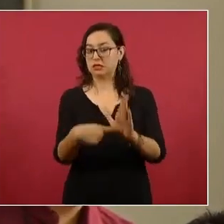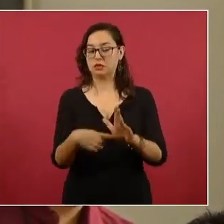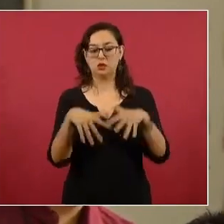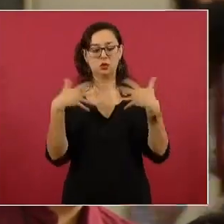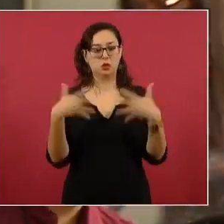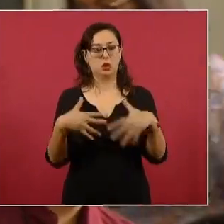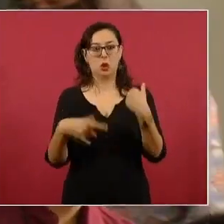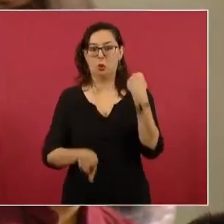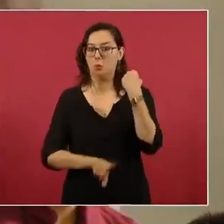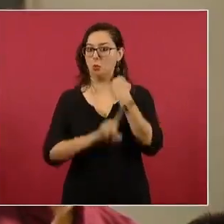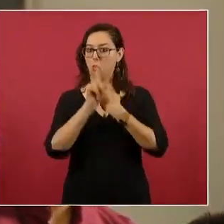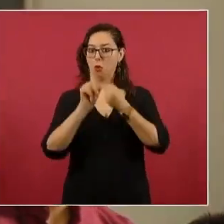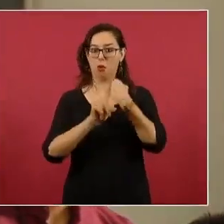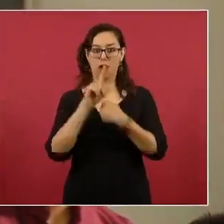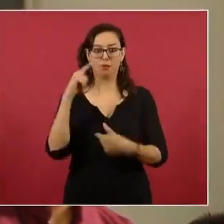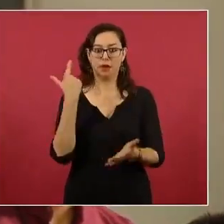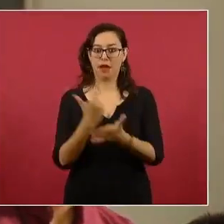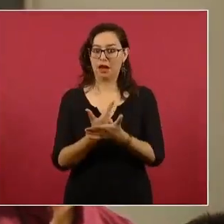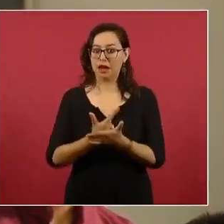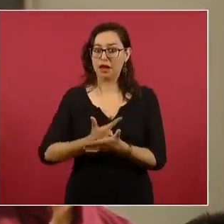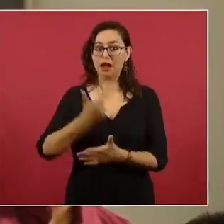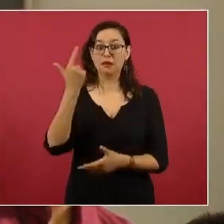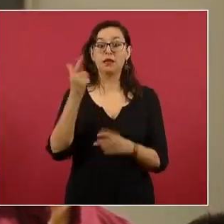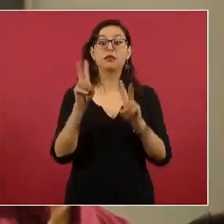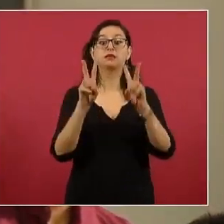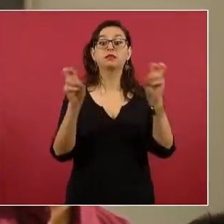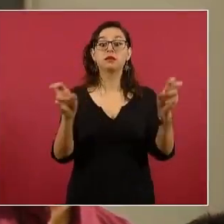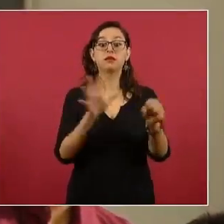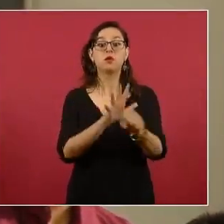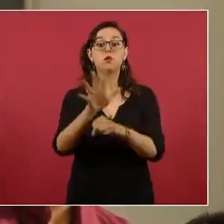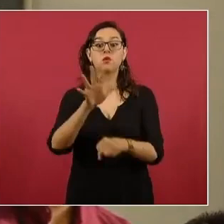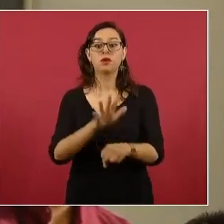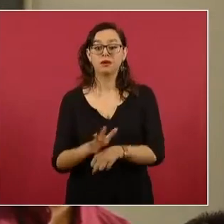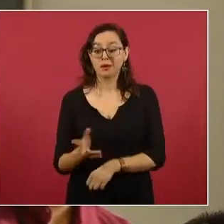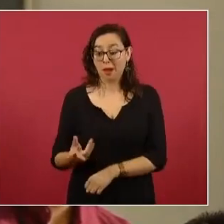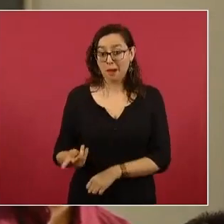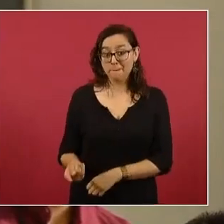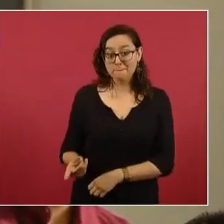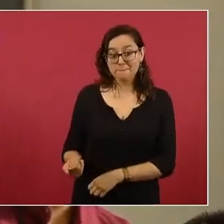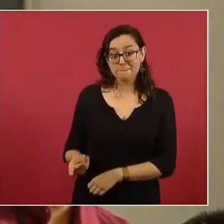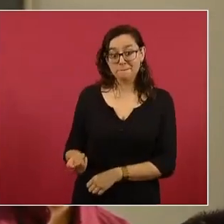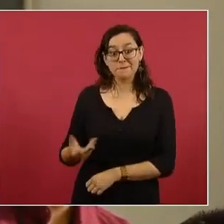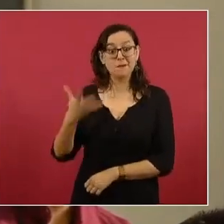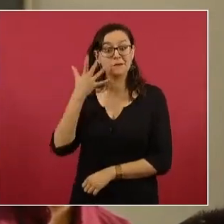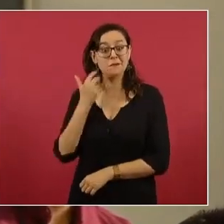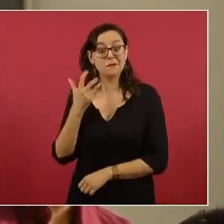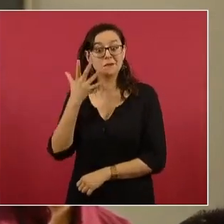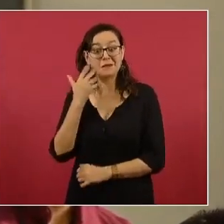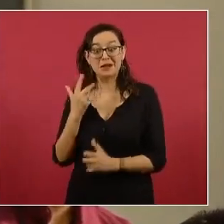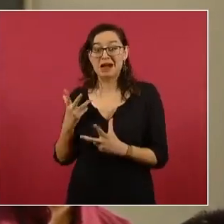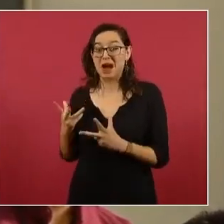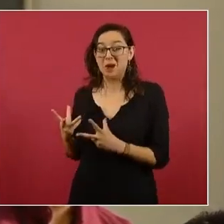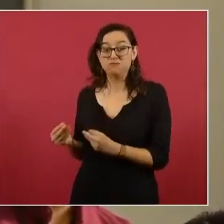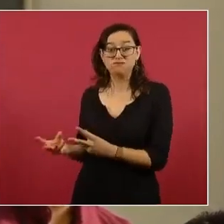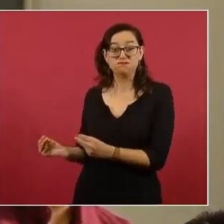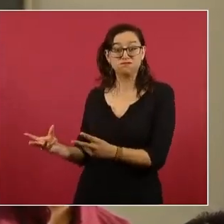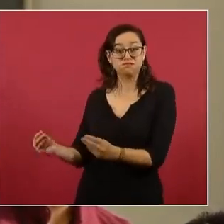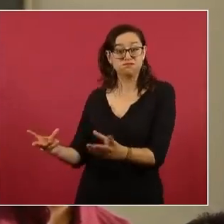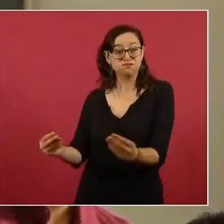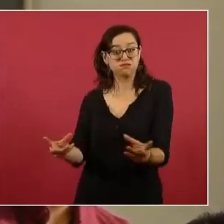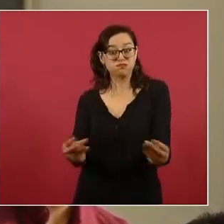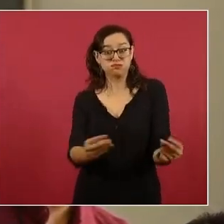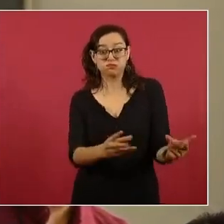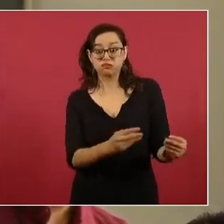por la sobrepoblación de perros y gatos en nuestro país. Y aunque mencioné diversos puntos ominosos por